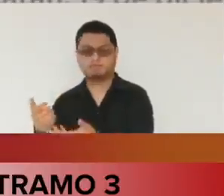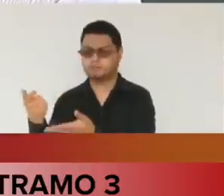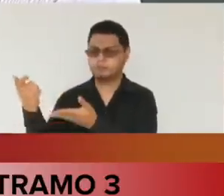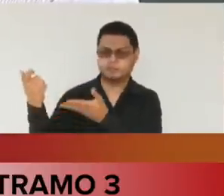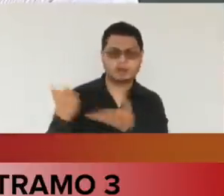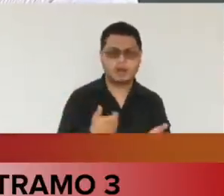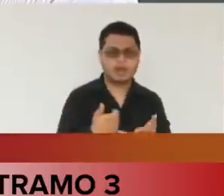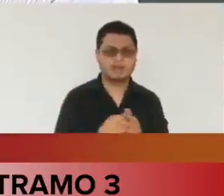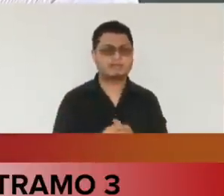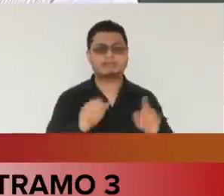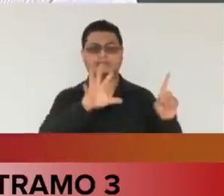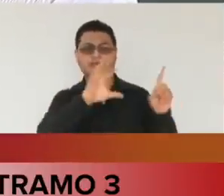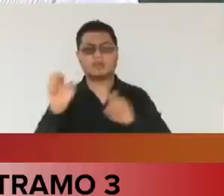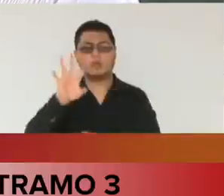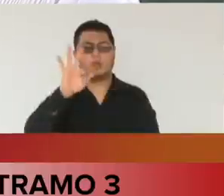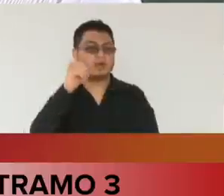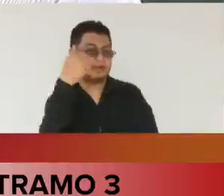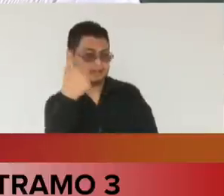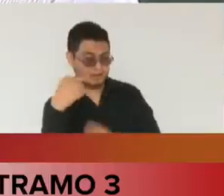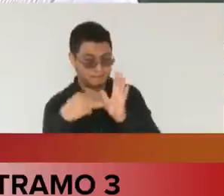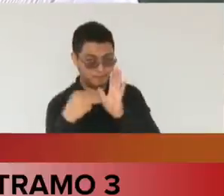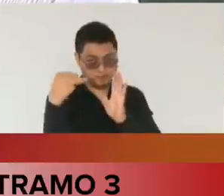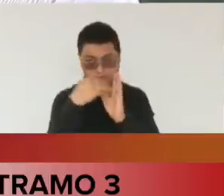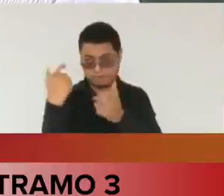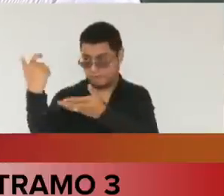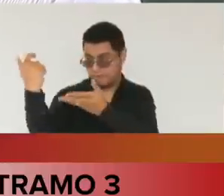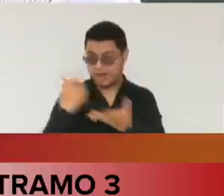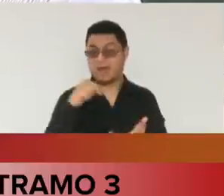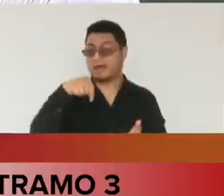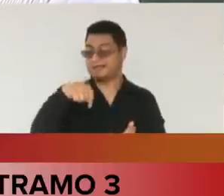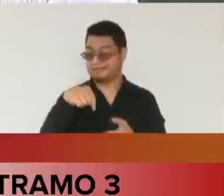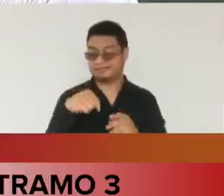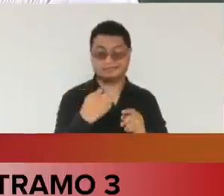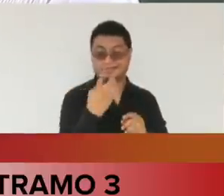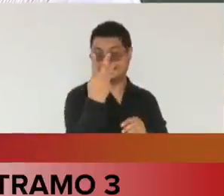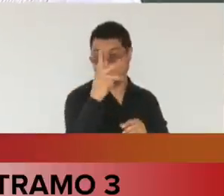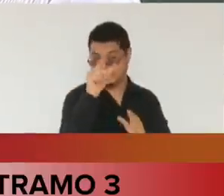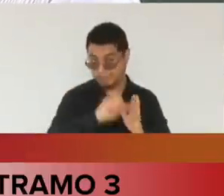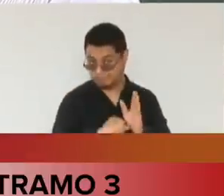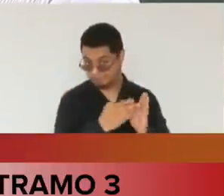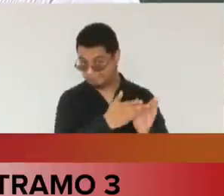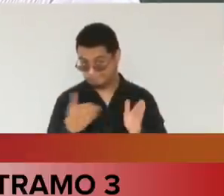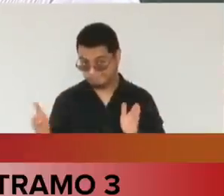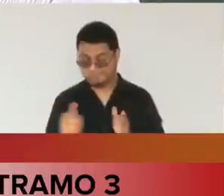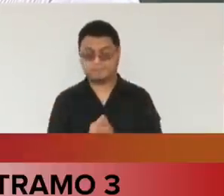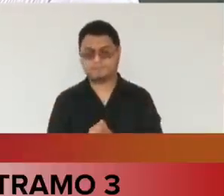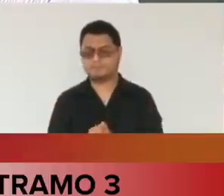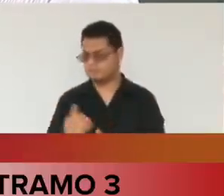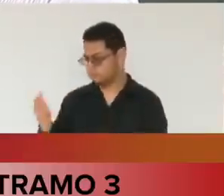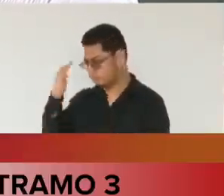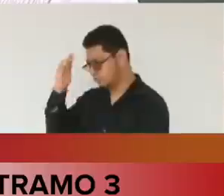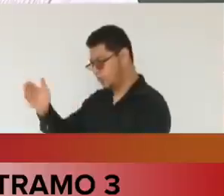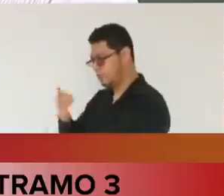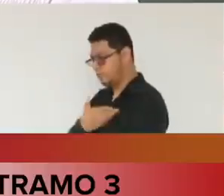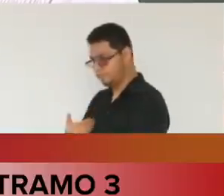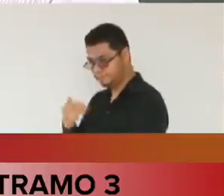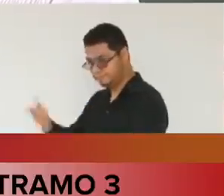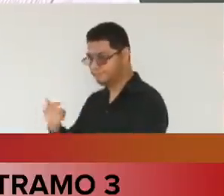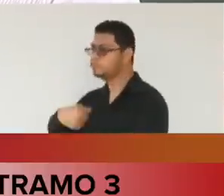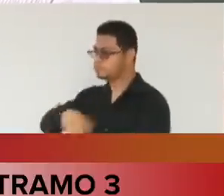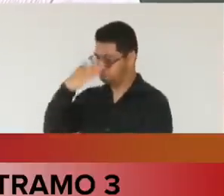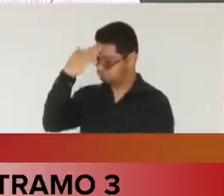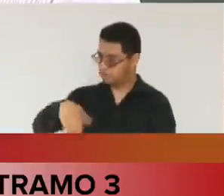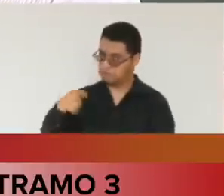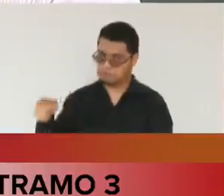de 647 millones de pesos para este primer trimestre. Señor presidente, somos absolutamente conscientes de la importancia vital que